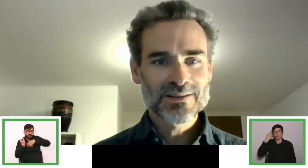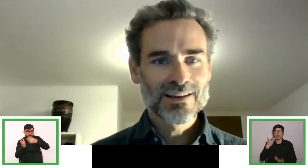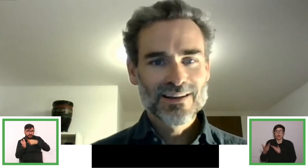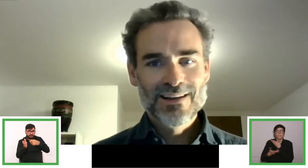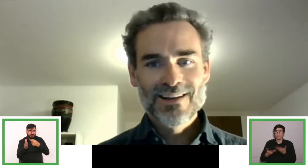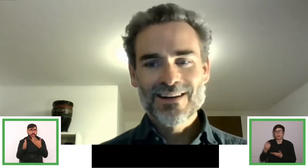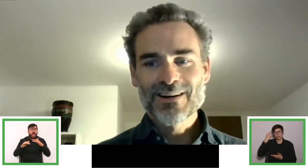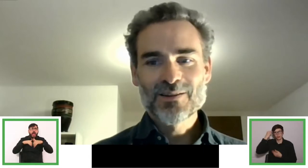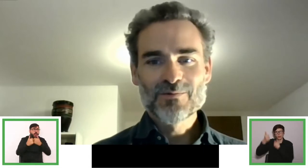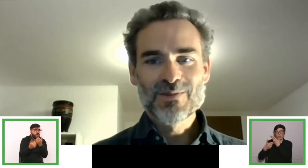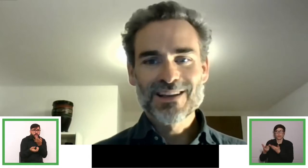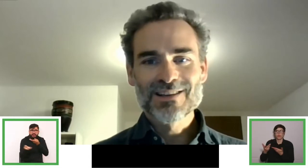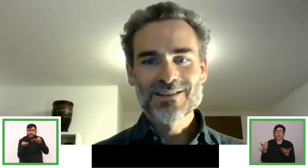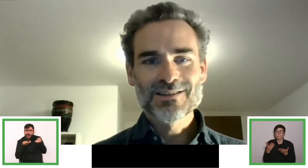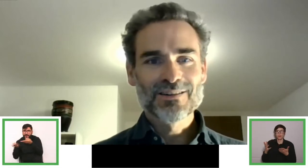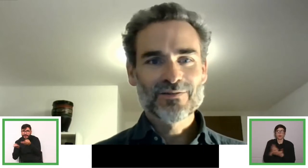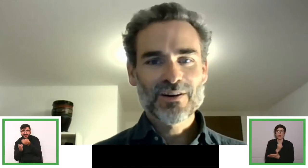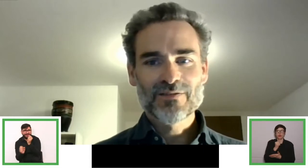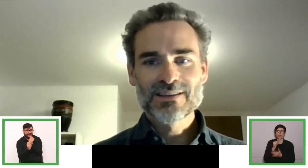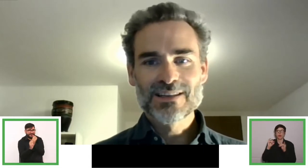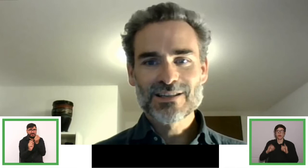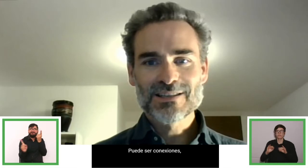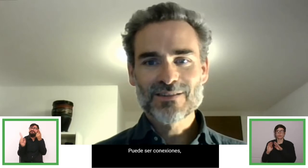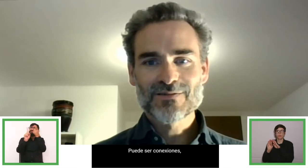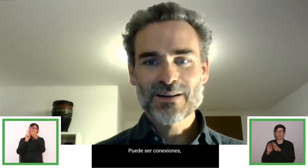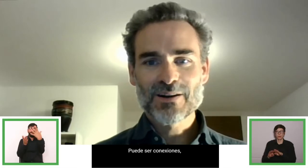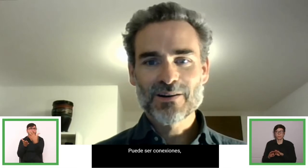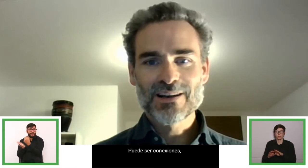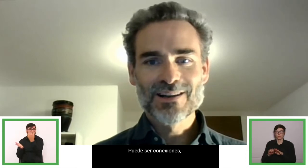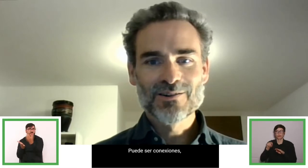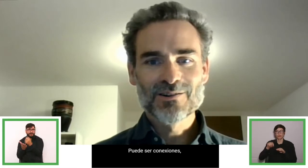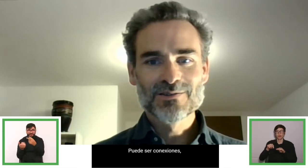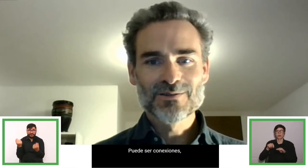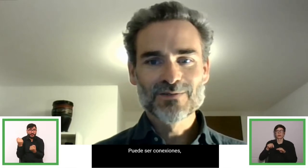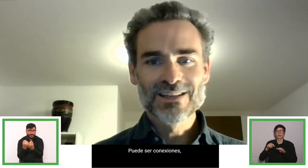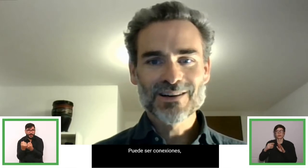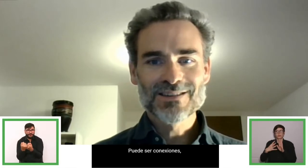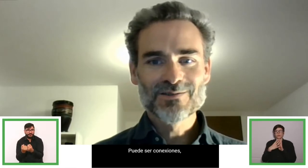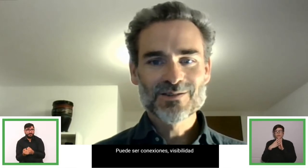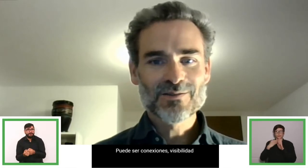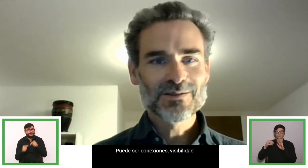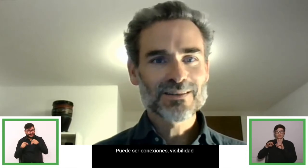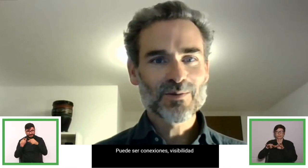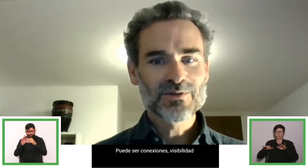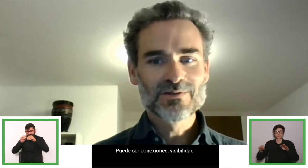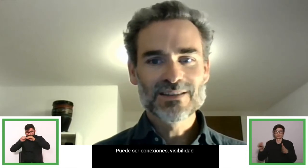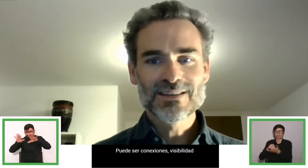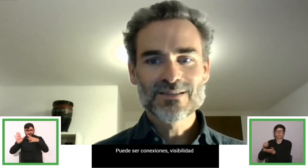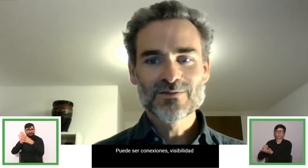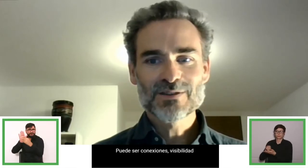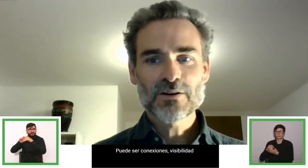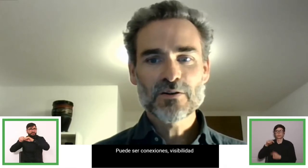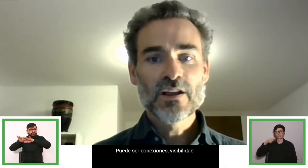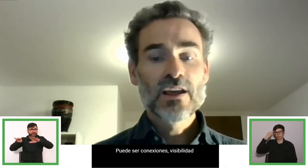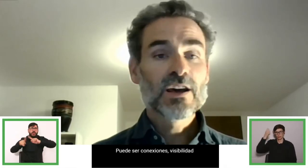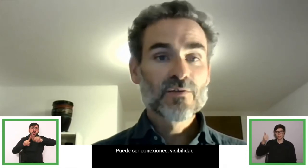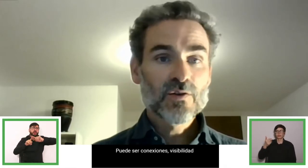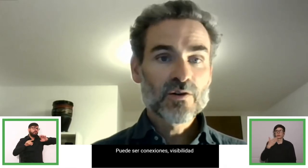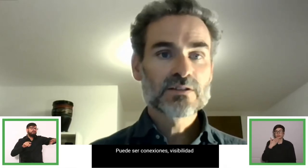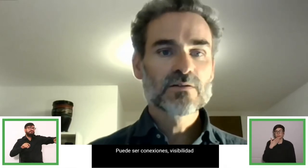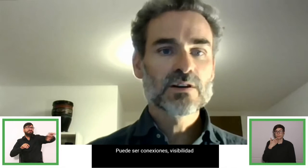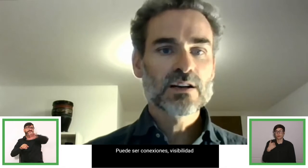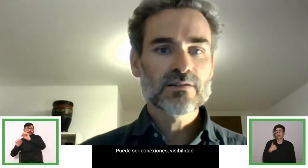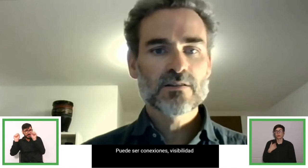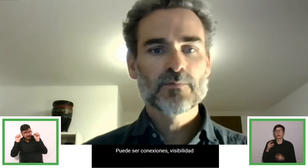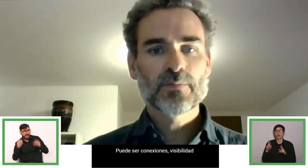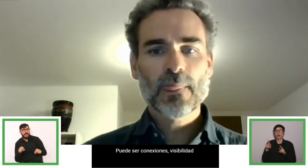esto para encontrar la forma de apoyar la replicación de estas iniciativas. Y les insto a usar esas oportunidades